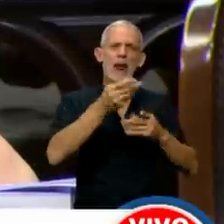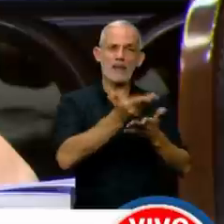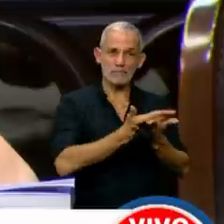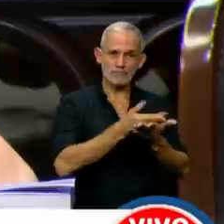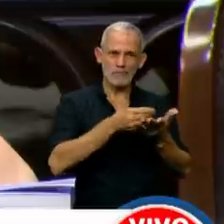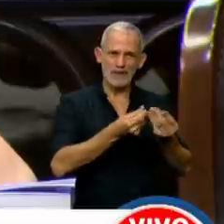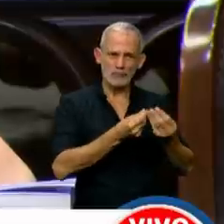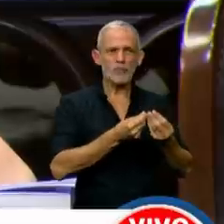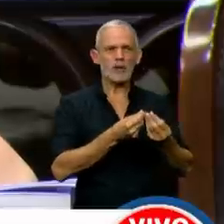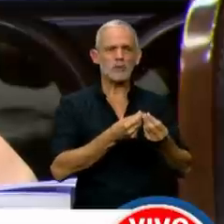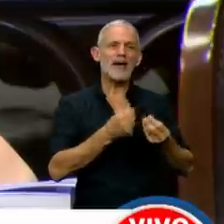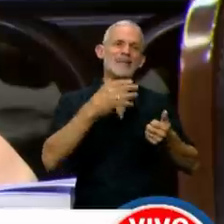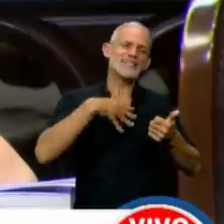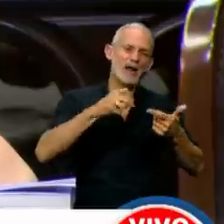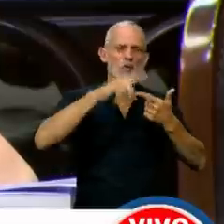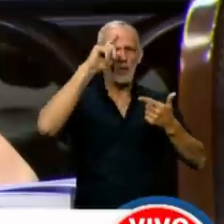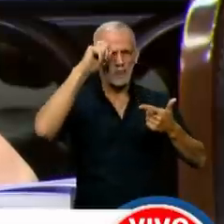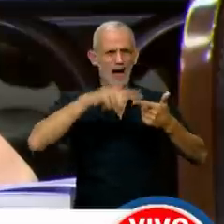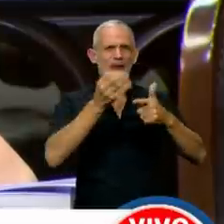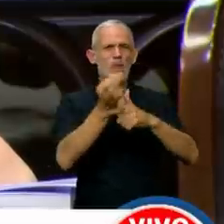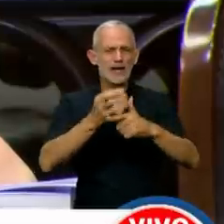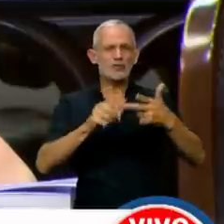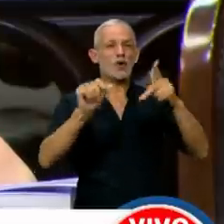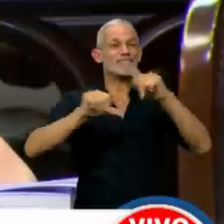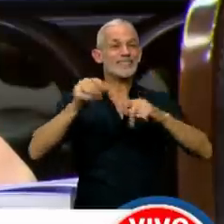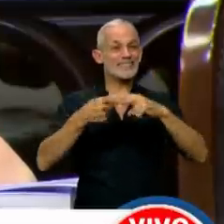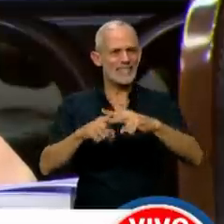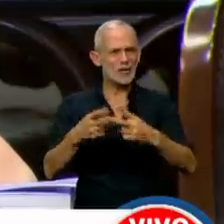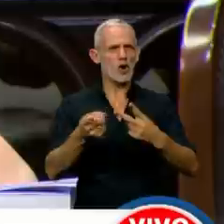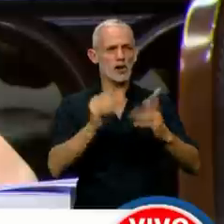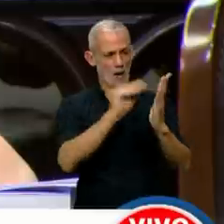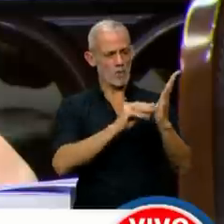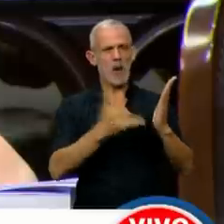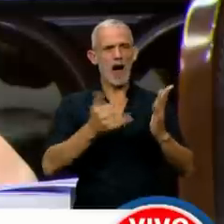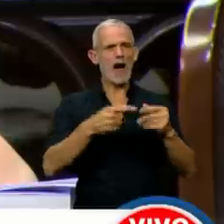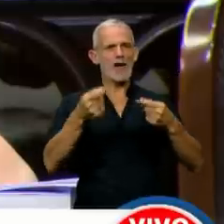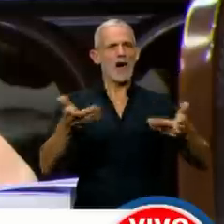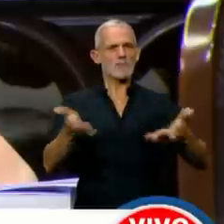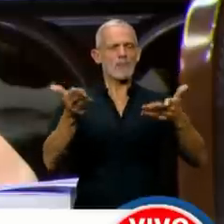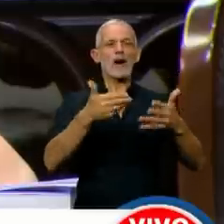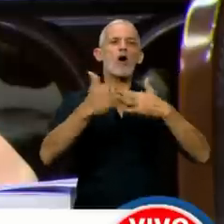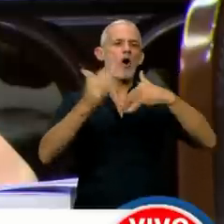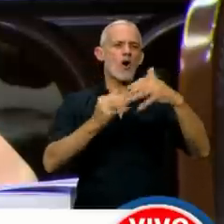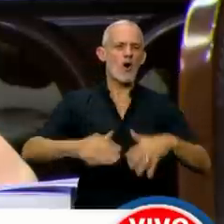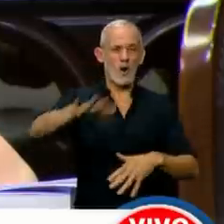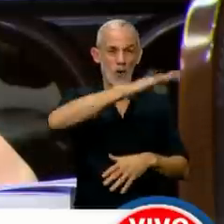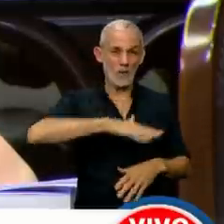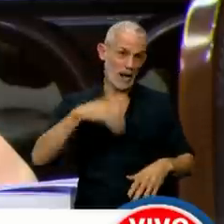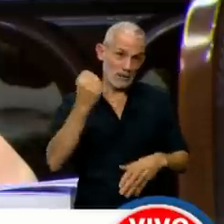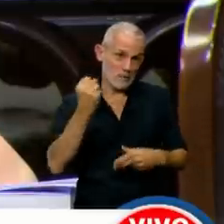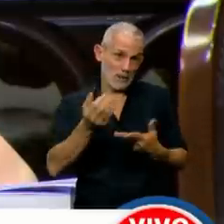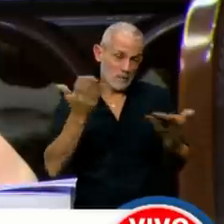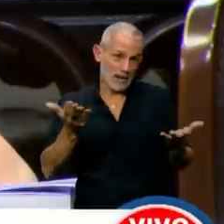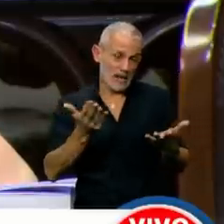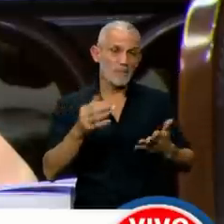pública tanto en salud como en educación como en ciencia y tecnología pero mentalmente por esa obra pública tan importante